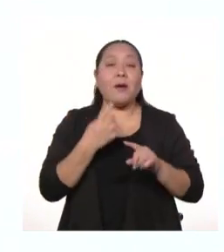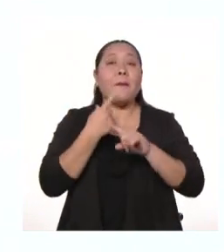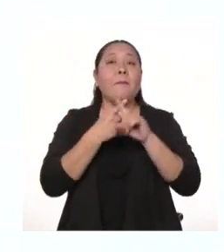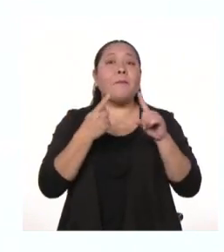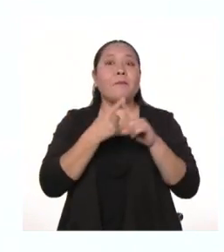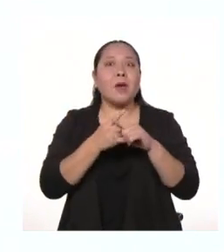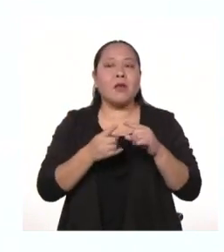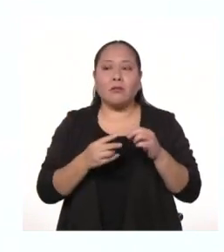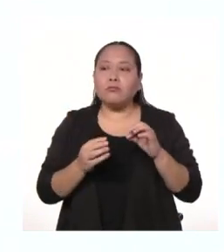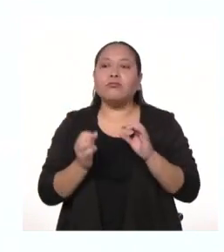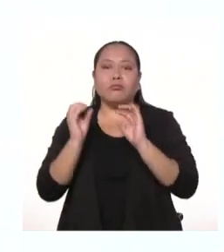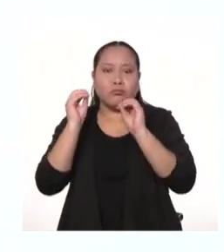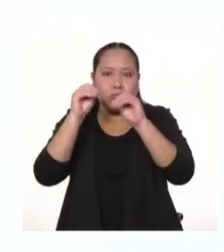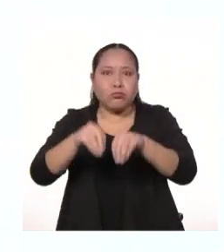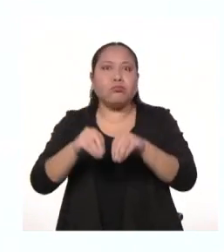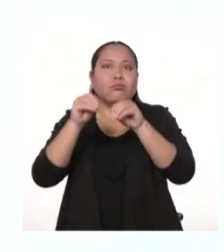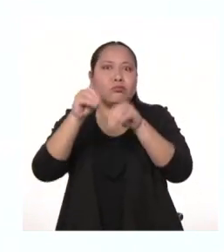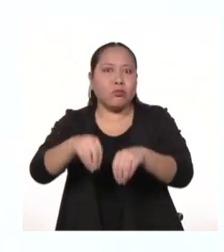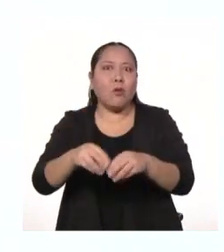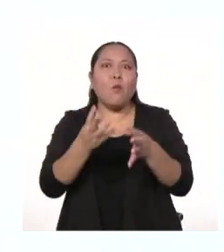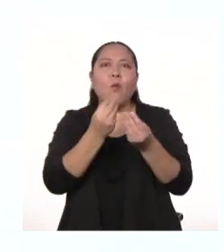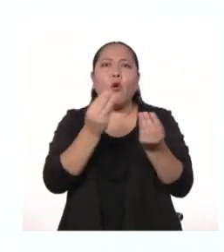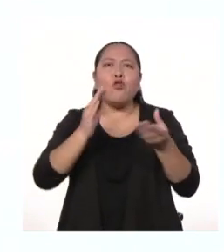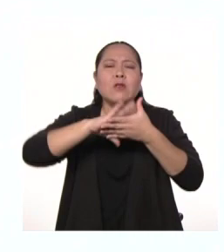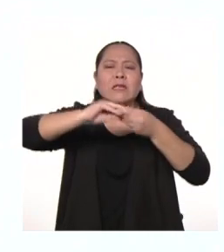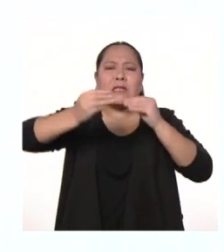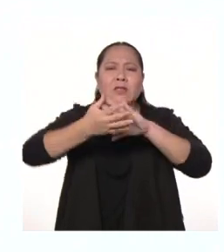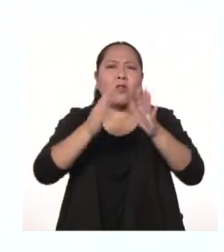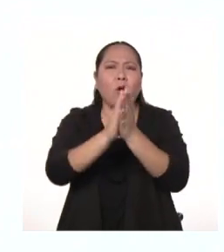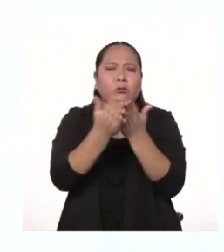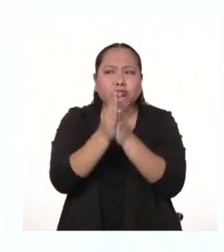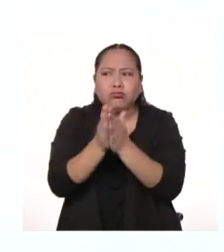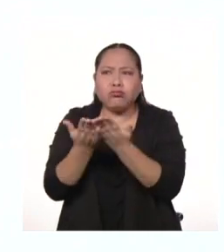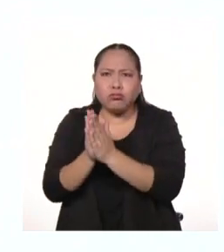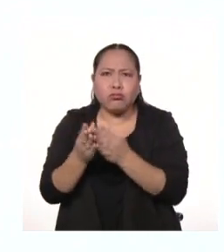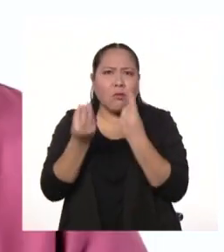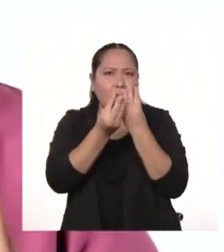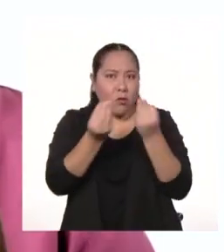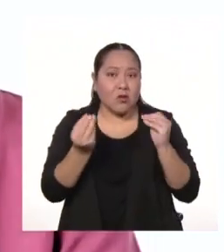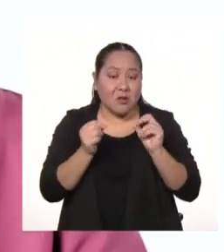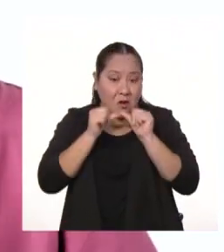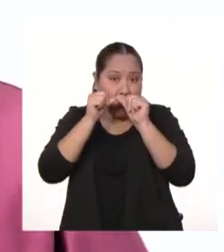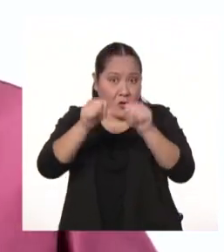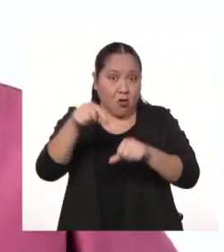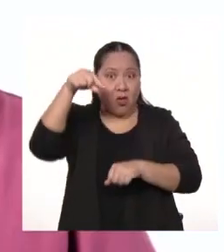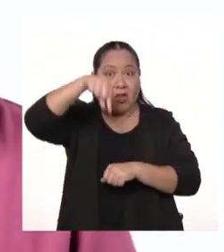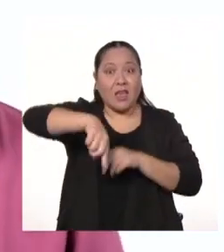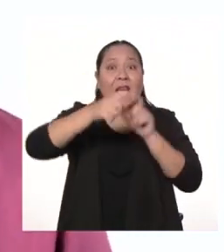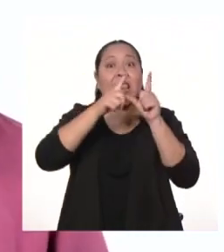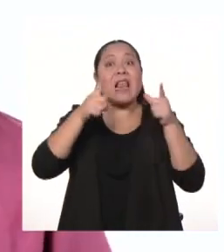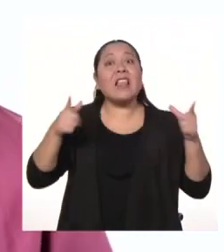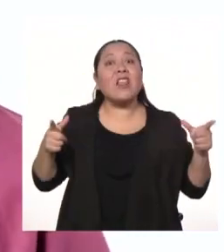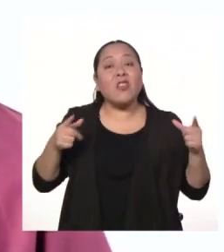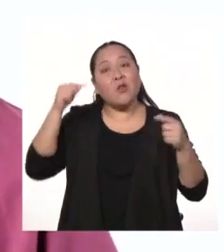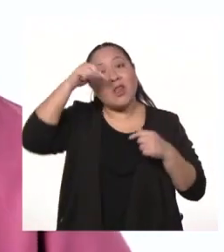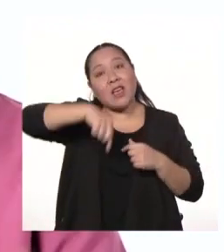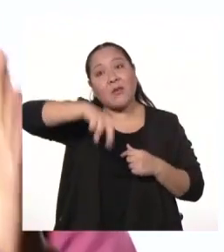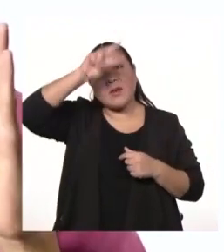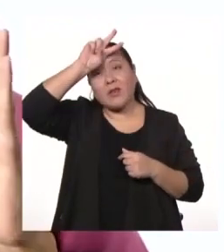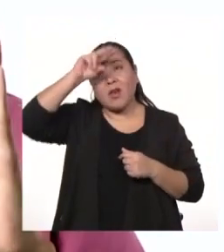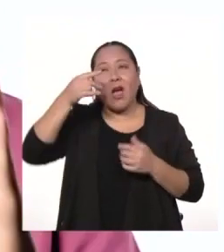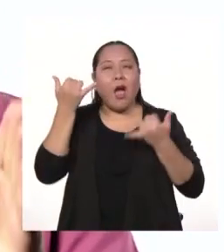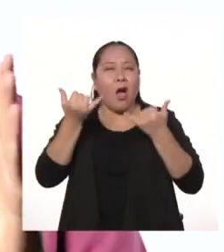gran colección de obras que influyen hasta el día de hoy en la literatura peruana. Ahora vamos a sumergirnos un poco